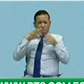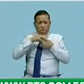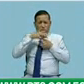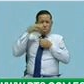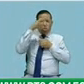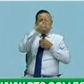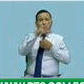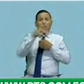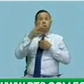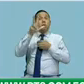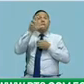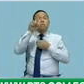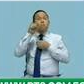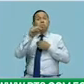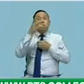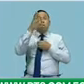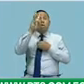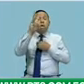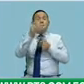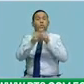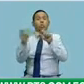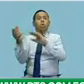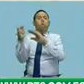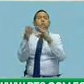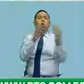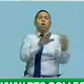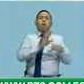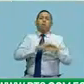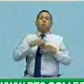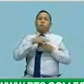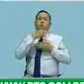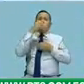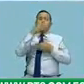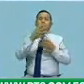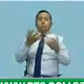13.016 fallecidos, entre confirmados y probables. Informo, Marilyn Jaramillo.